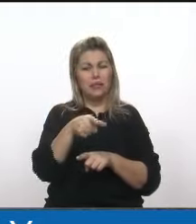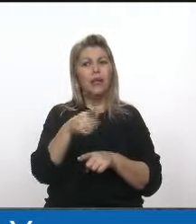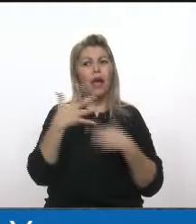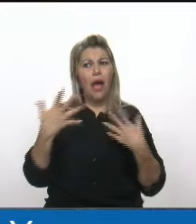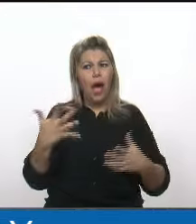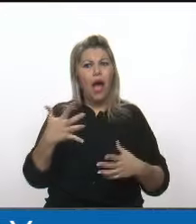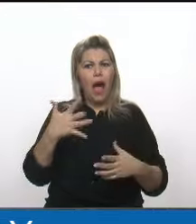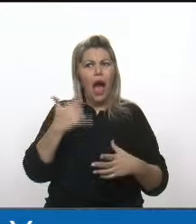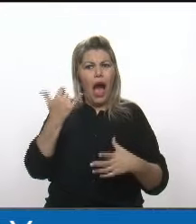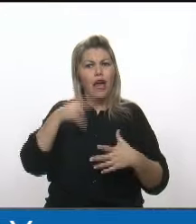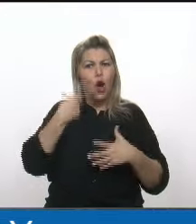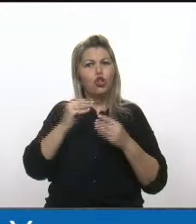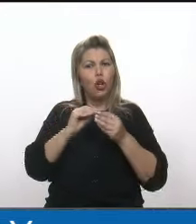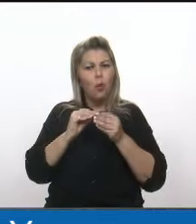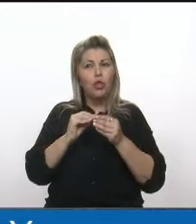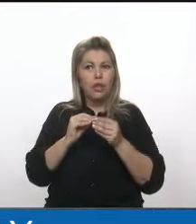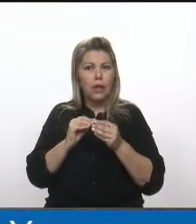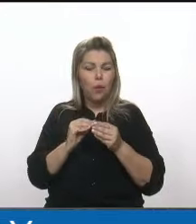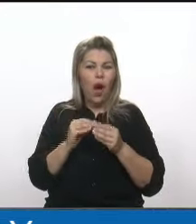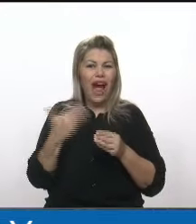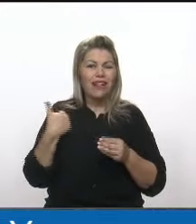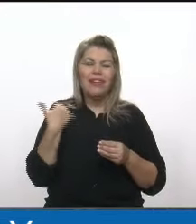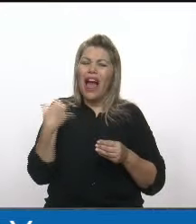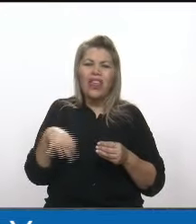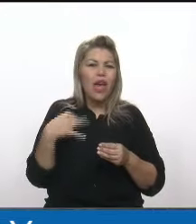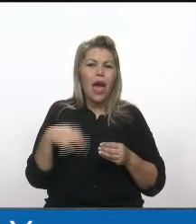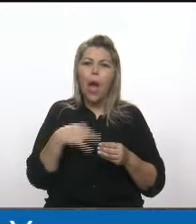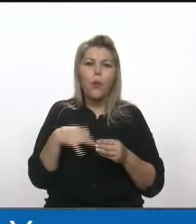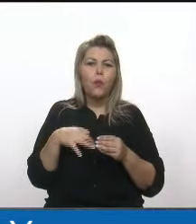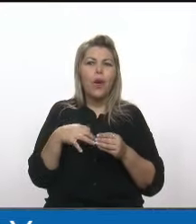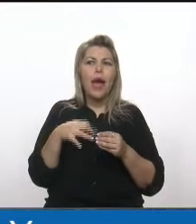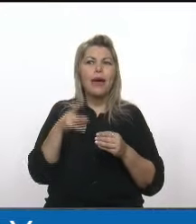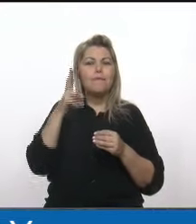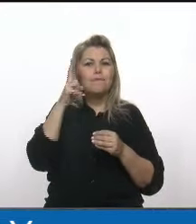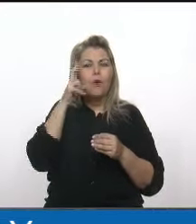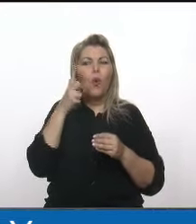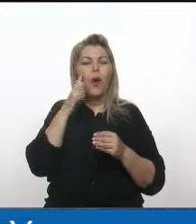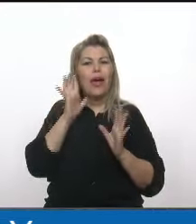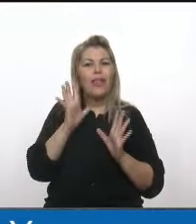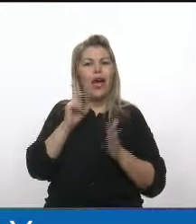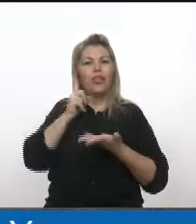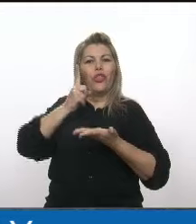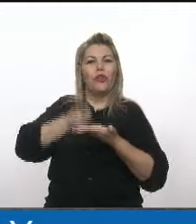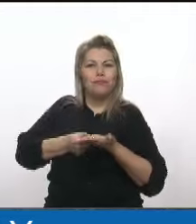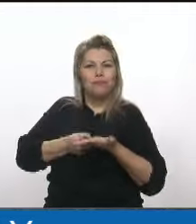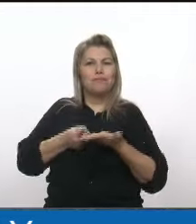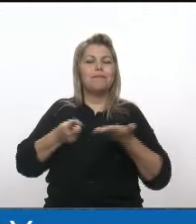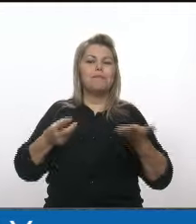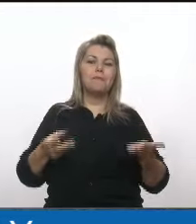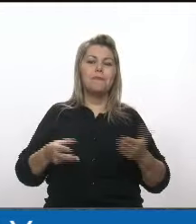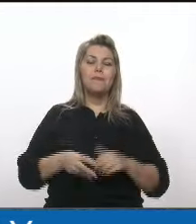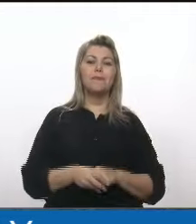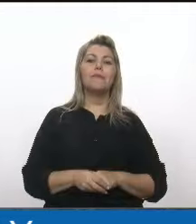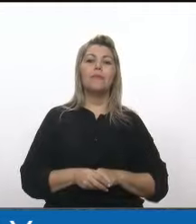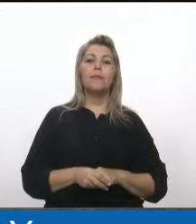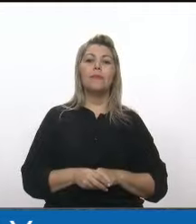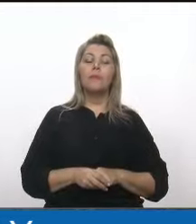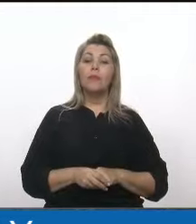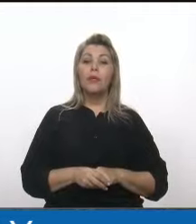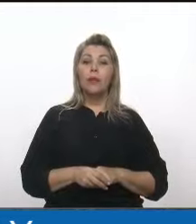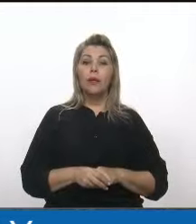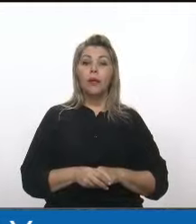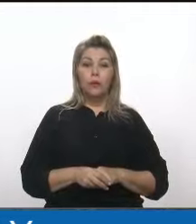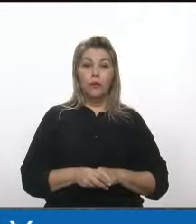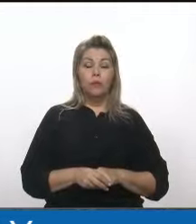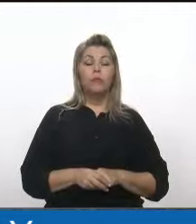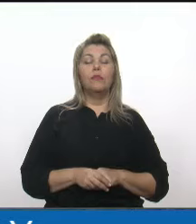que ejercer su prudencia cuando toma determinadas medidas en la audiencia